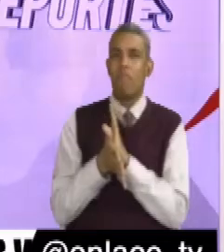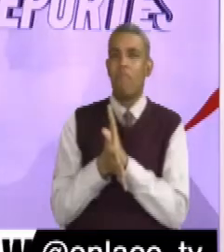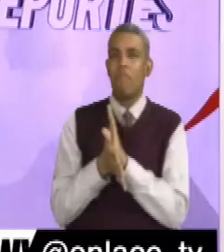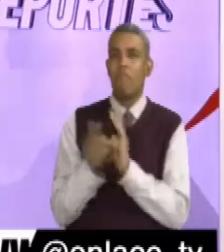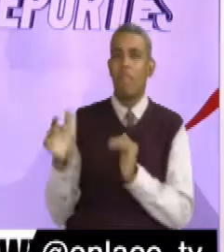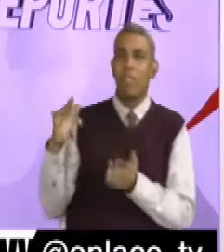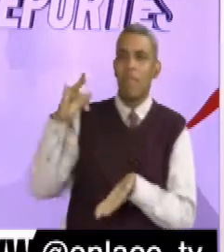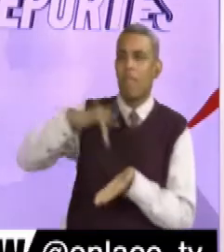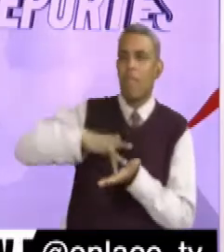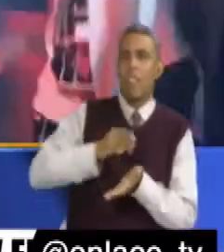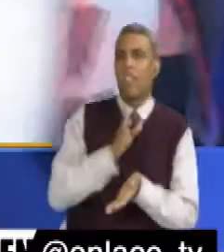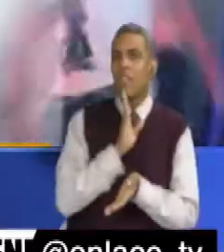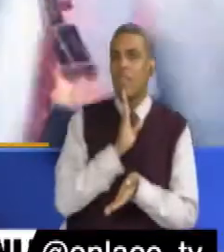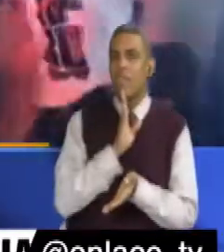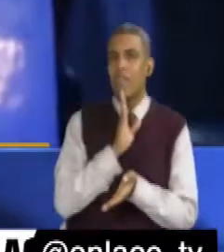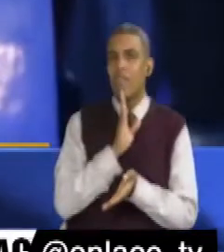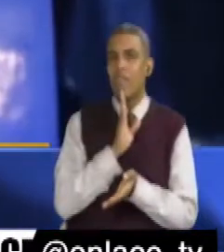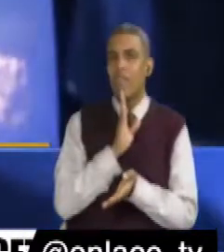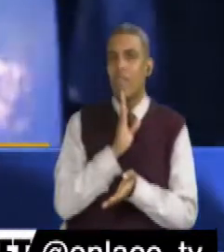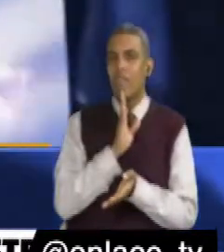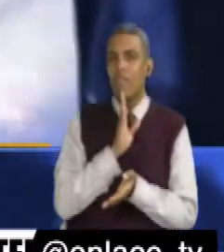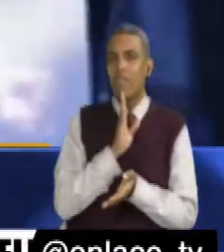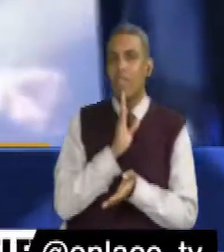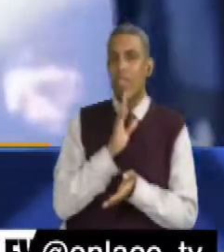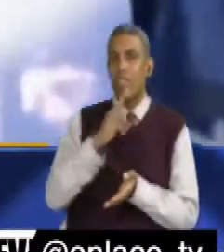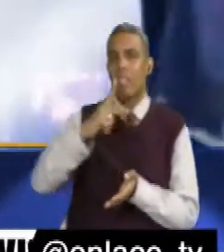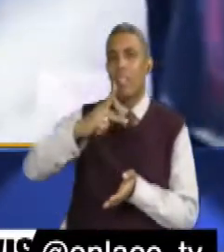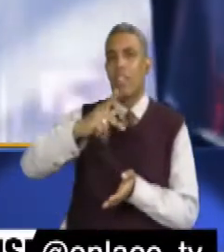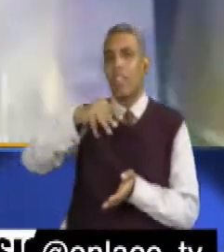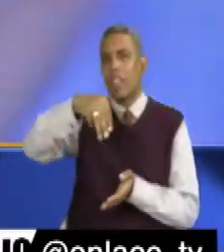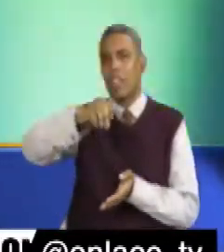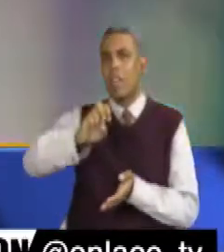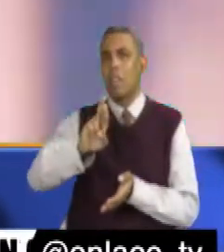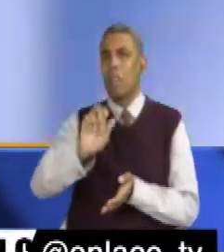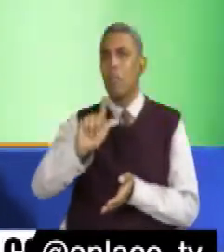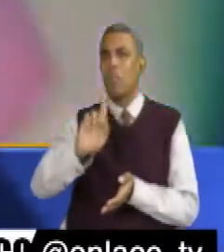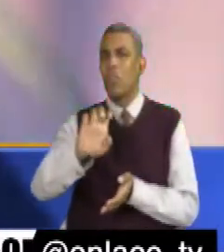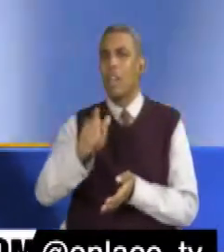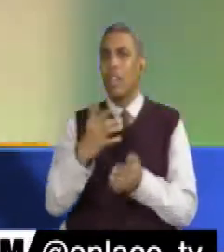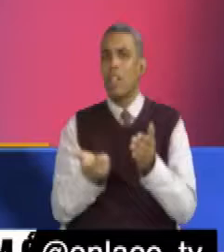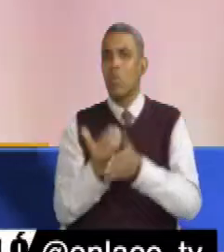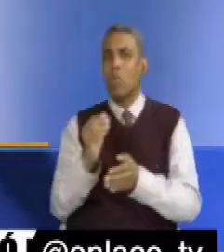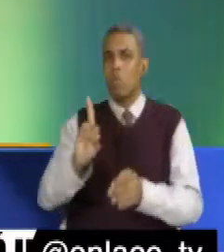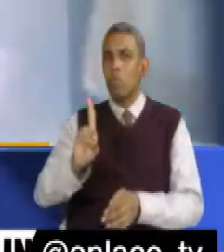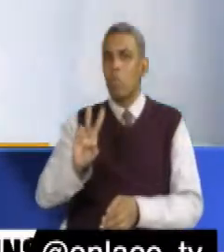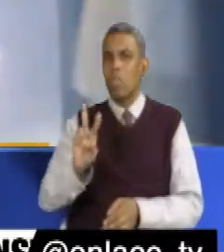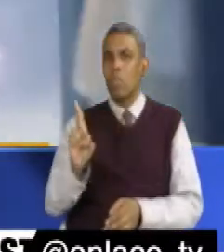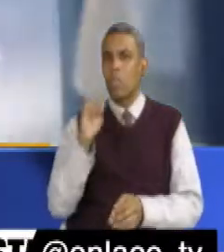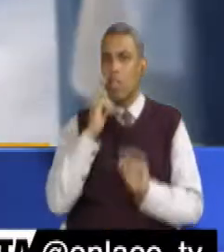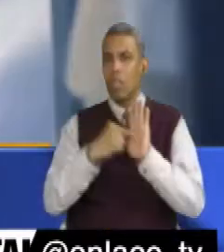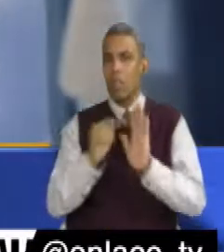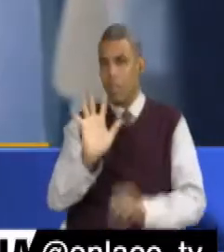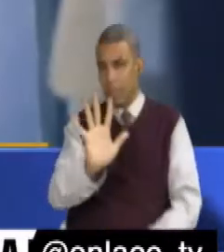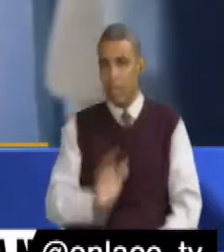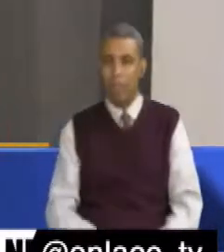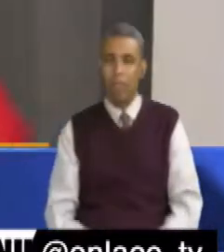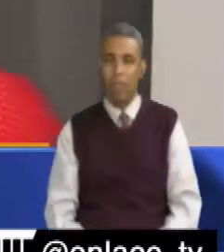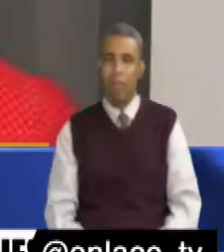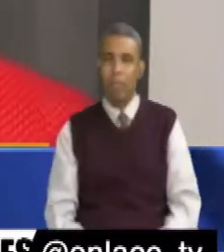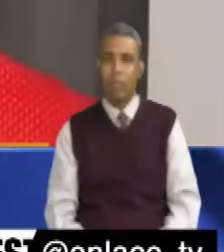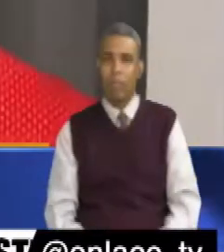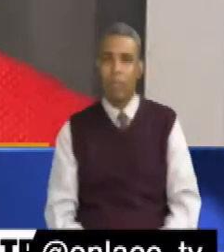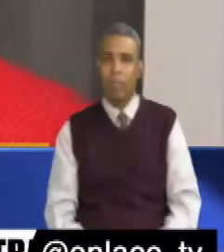unos invitados muy especiales. Se tratan de los Camorales y nos estarán hablando de su nuevo sencillo. ¿Cómo se titula? En instantes les